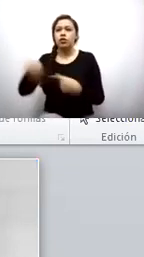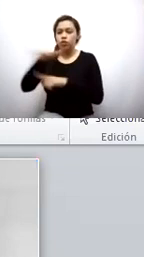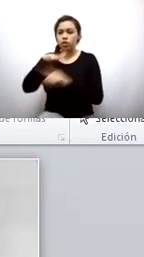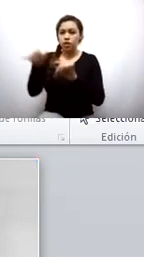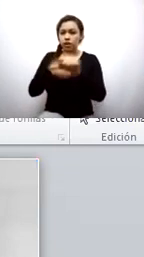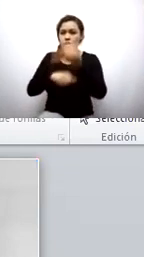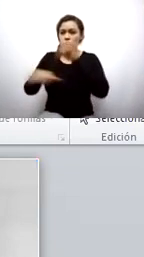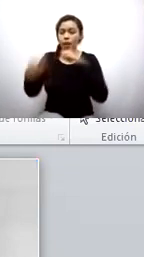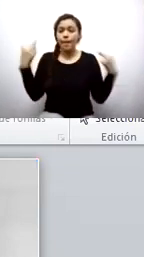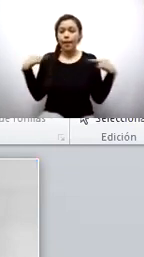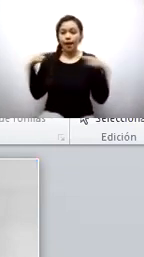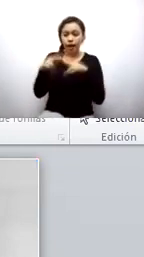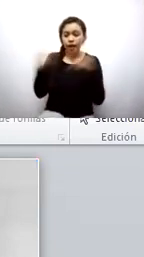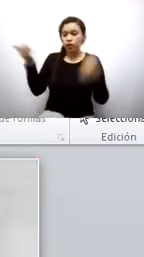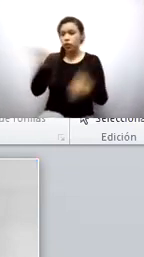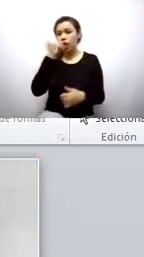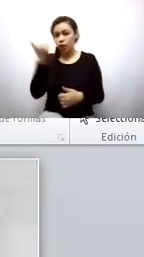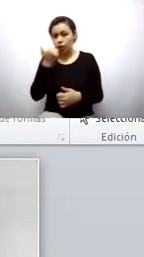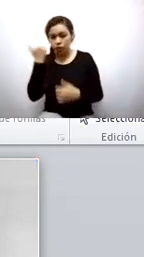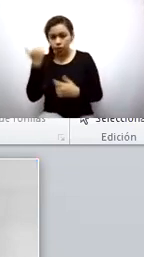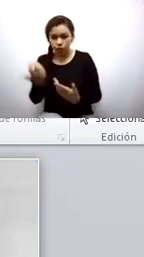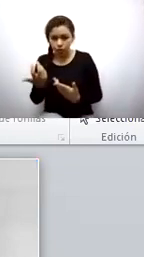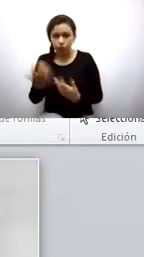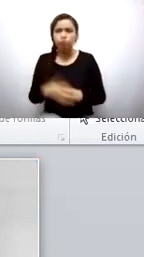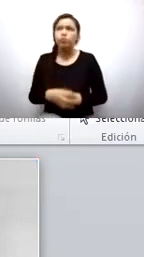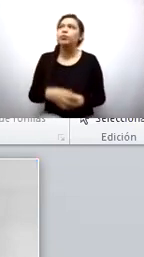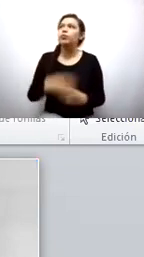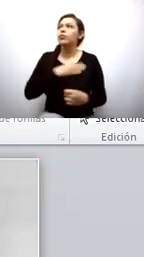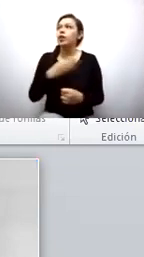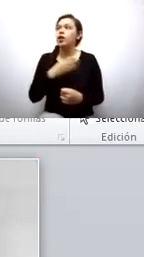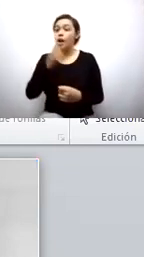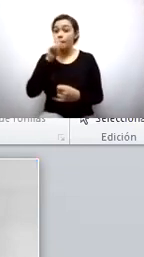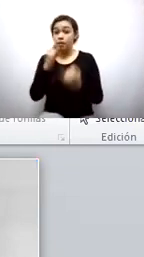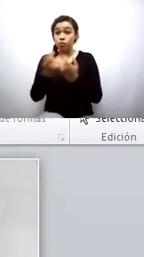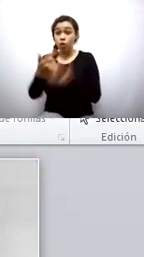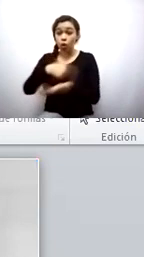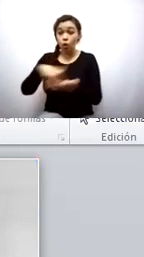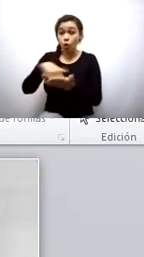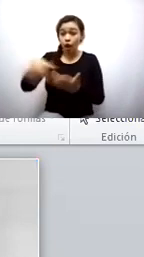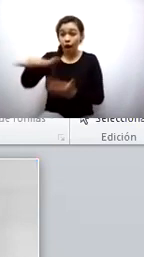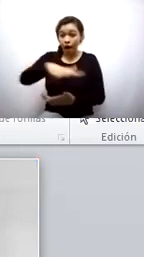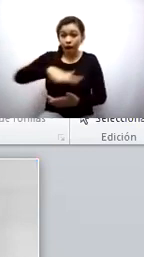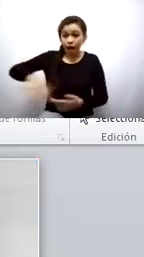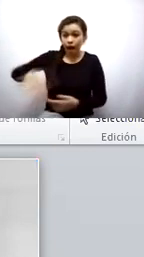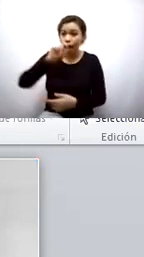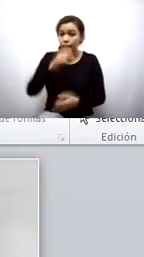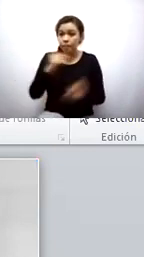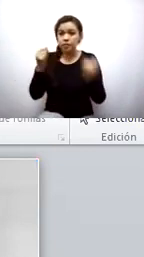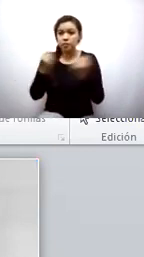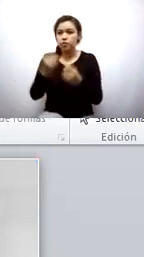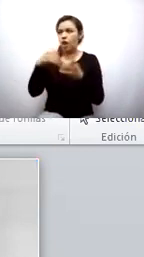tanto profesores como alumnos, que, pues bueno, en un mismo espacio o en una misma franja horaria